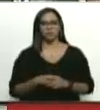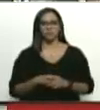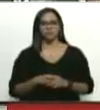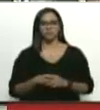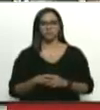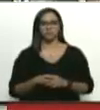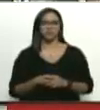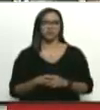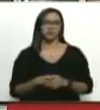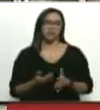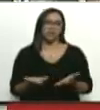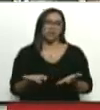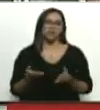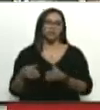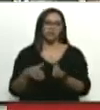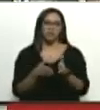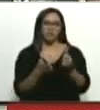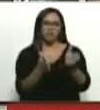es un proyecto muy viejo,